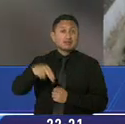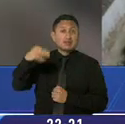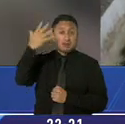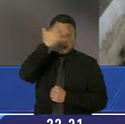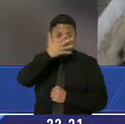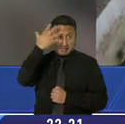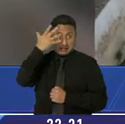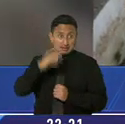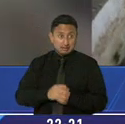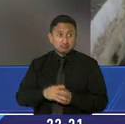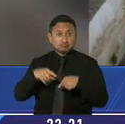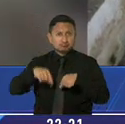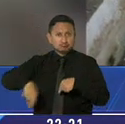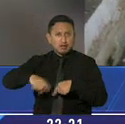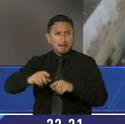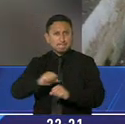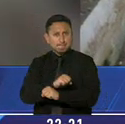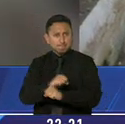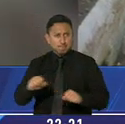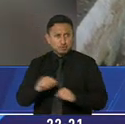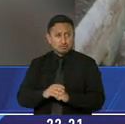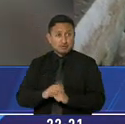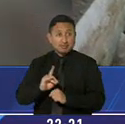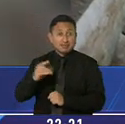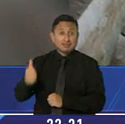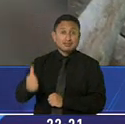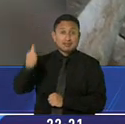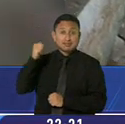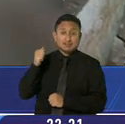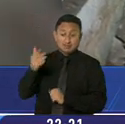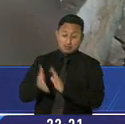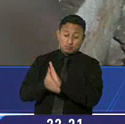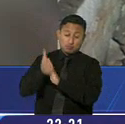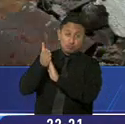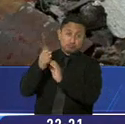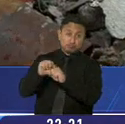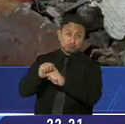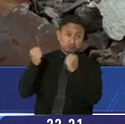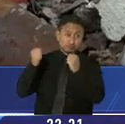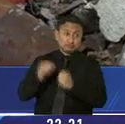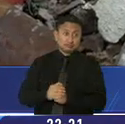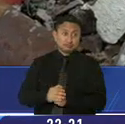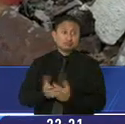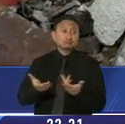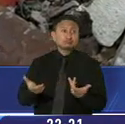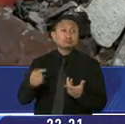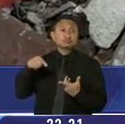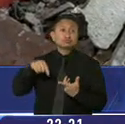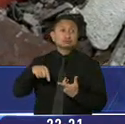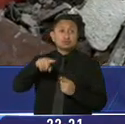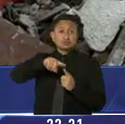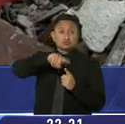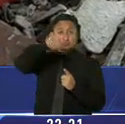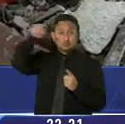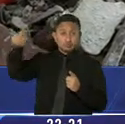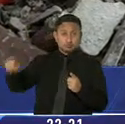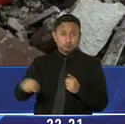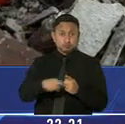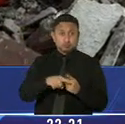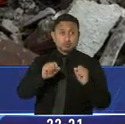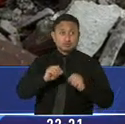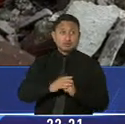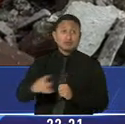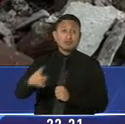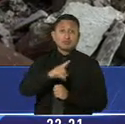artefacto explosivo dejó daños en la pared posterior del cerramiento. La detonación causó un horramen y la destrucción de varios ventanales.